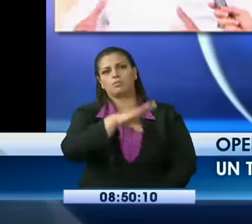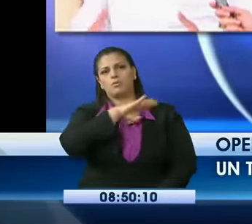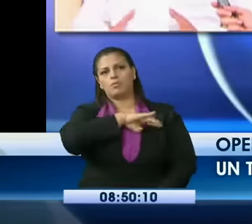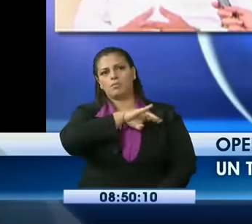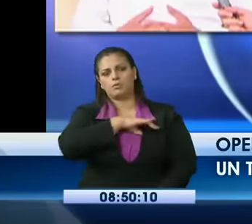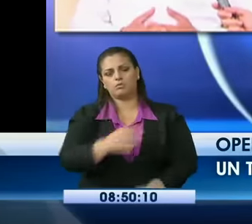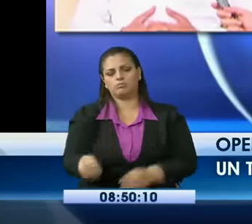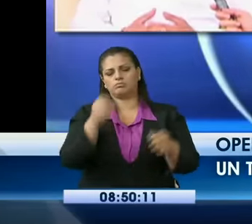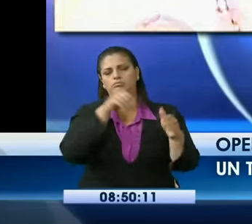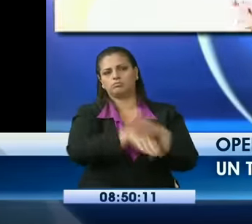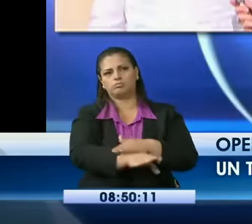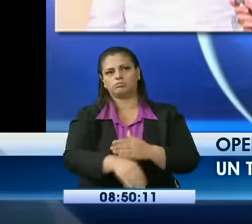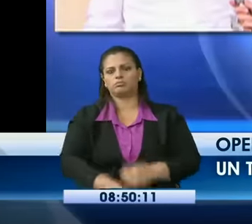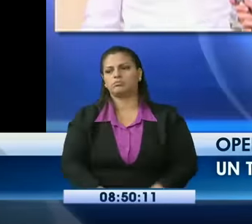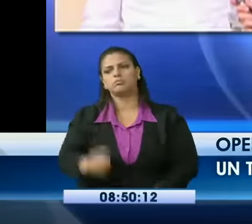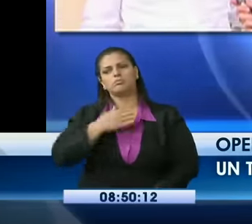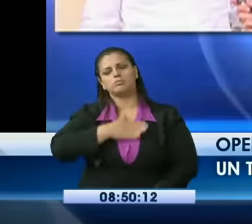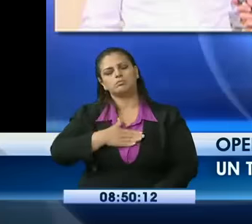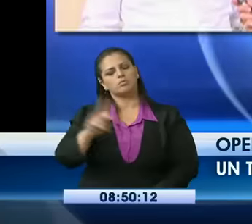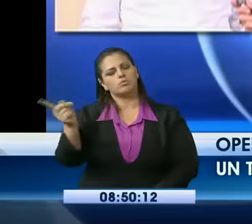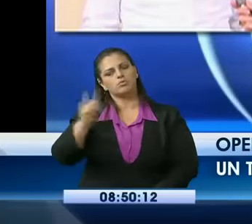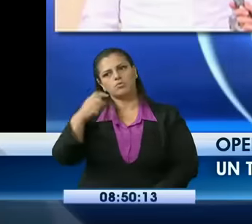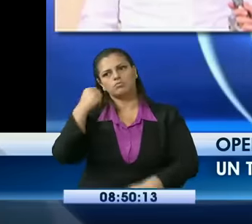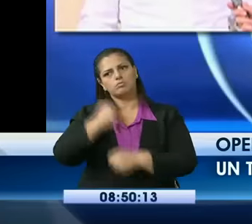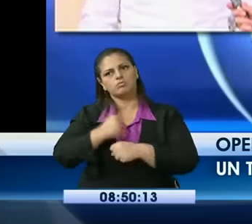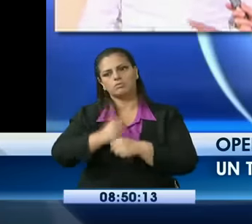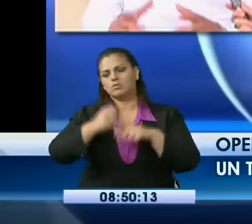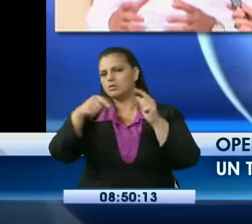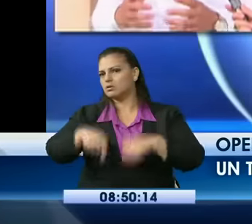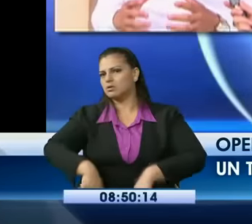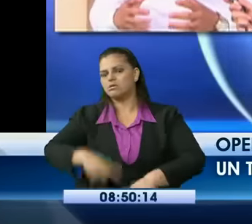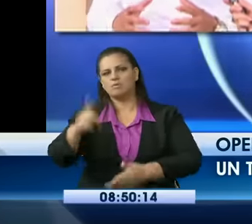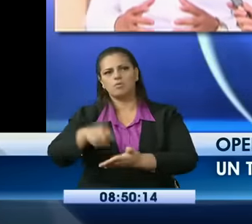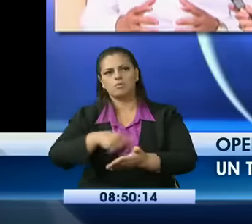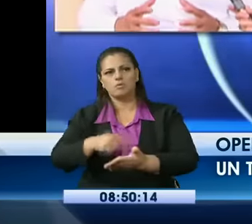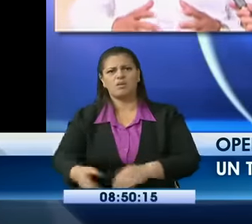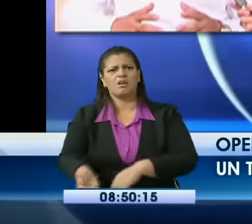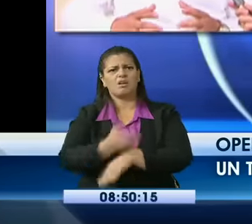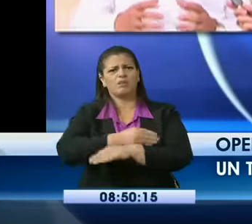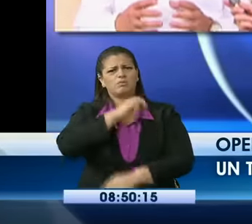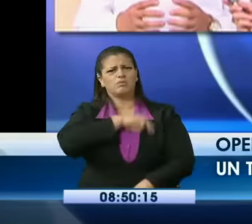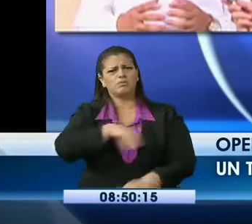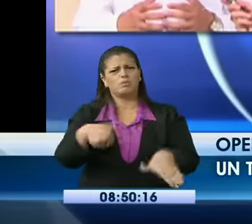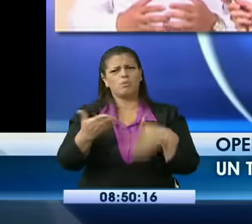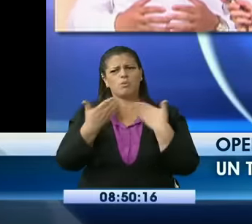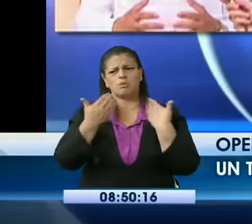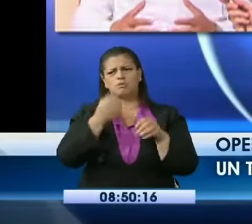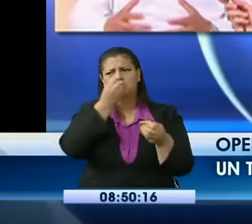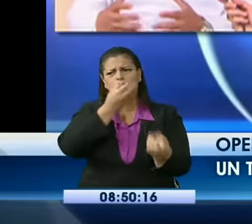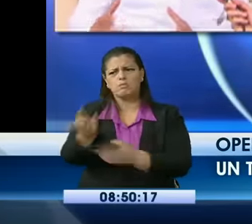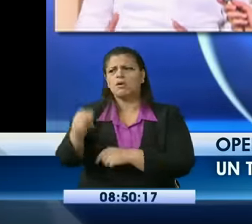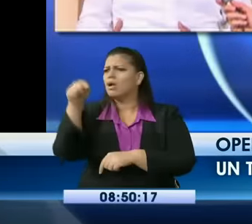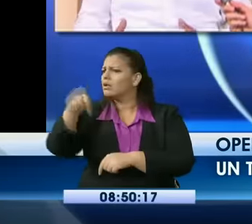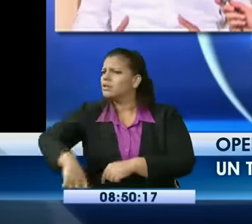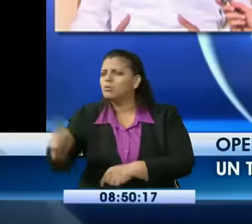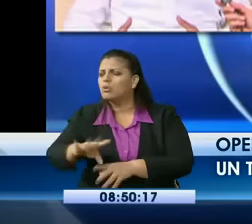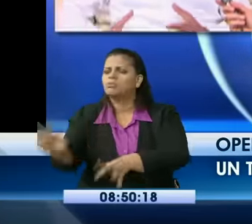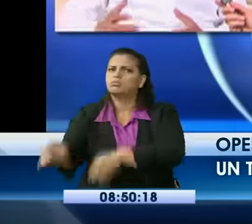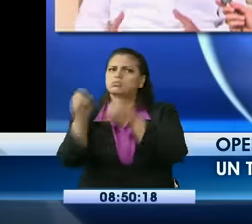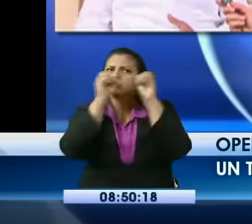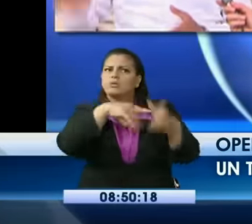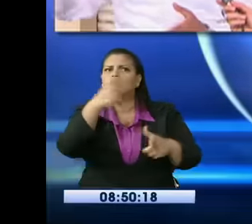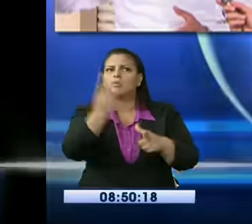no vuelvan a ocurrir esto. Incluso el municipio de Guayaquil les ayudó a ellos en ciertas ocasiones a reubicarlo en los mercados,